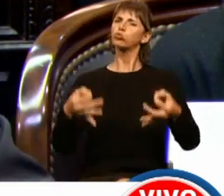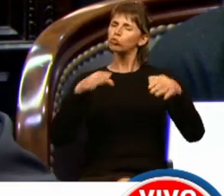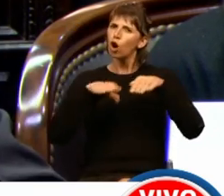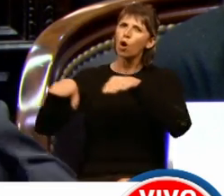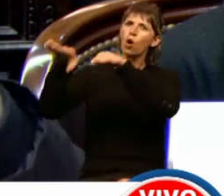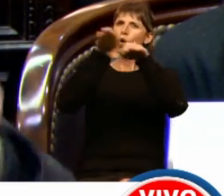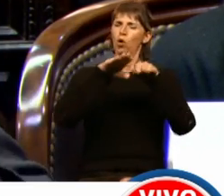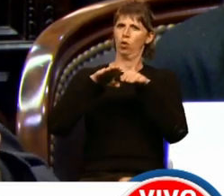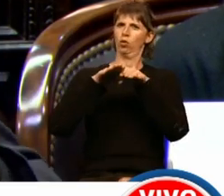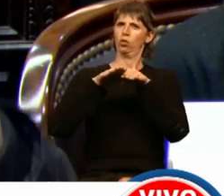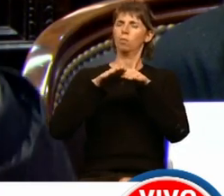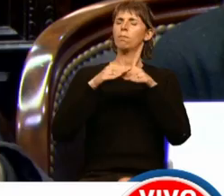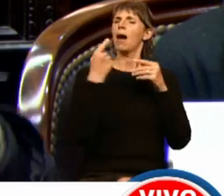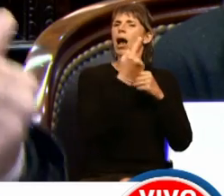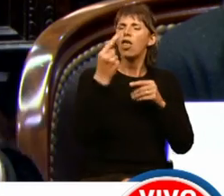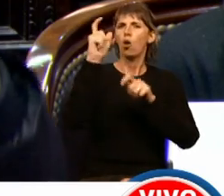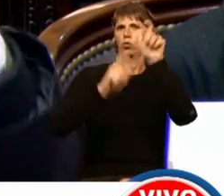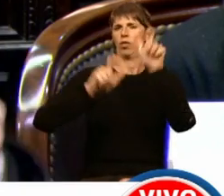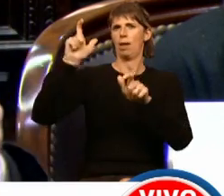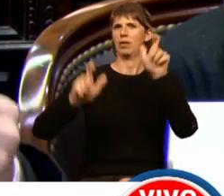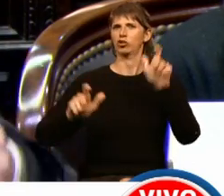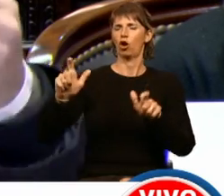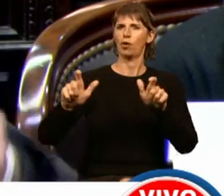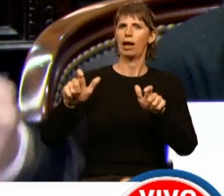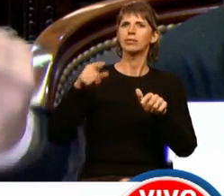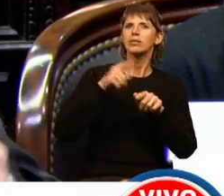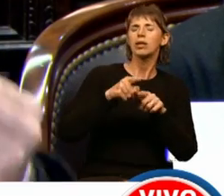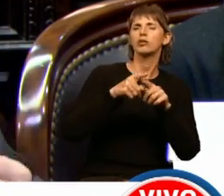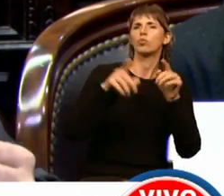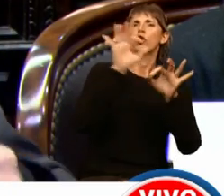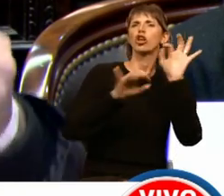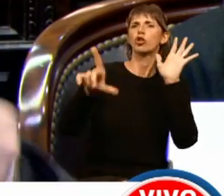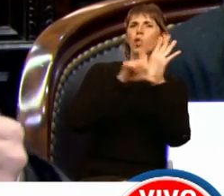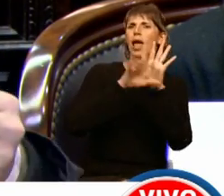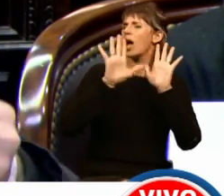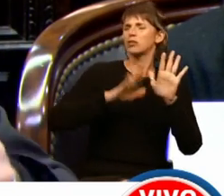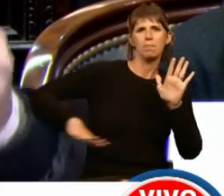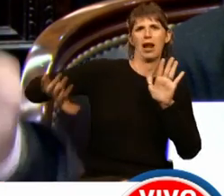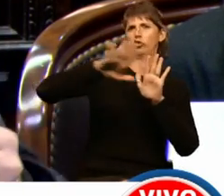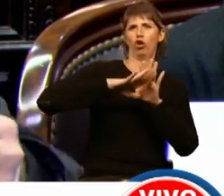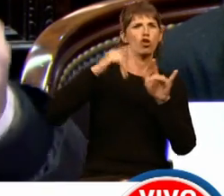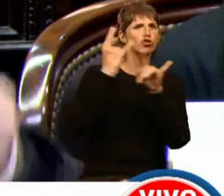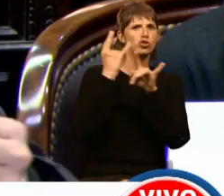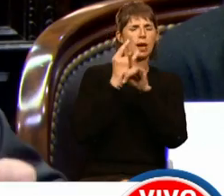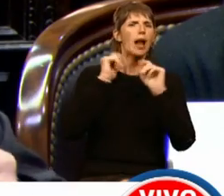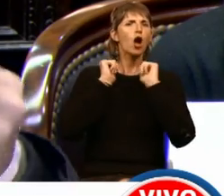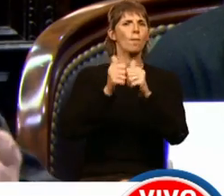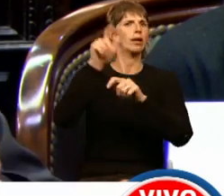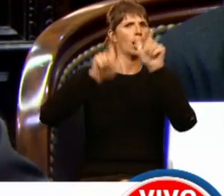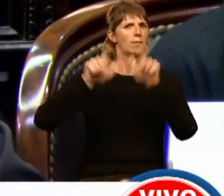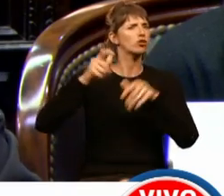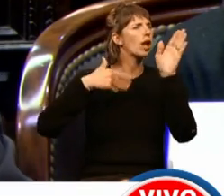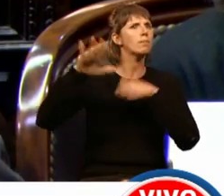todos y todas y que esto es una excepción sino que si una regla las políticas tienen que ser de cara a nuestro pueblo y acompañando a los que más lo necesitan